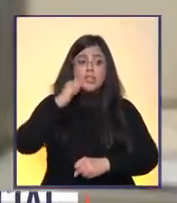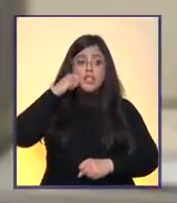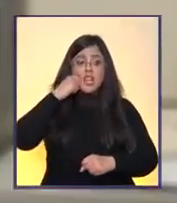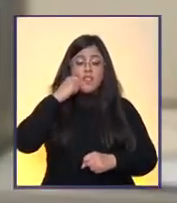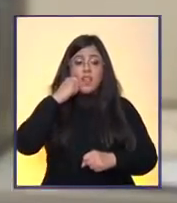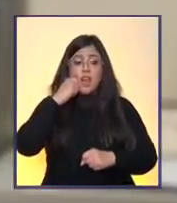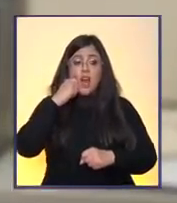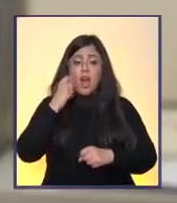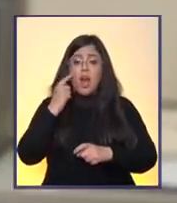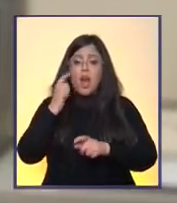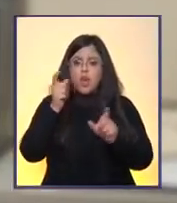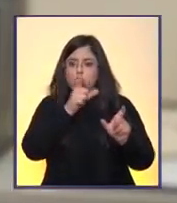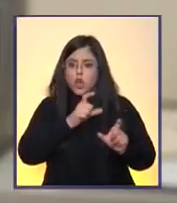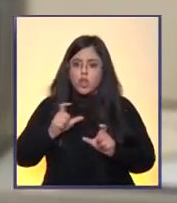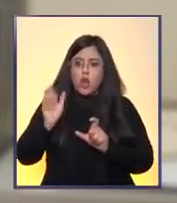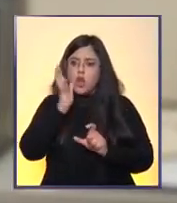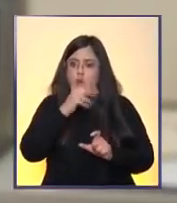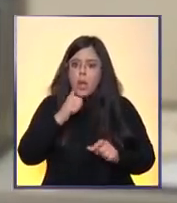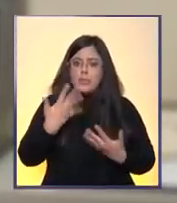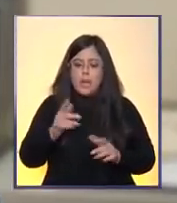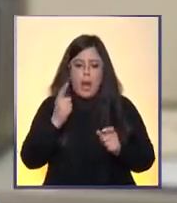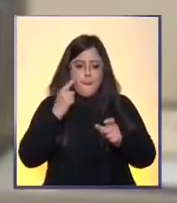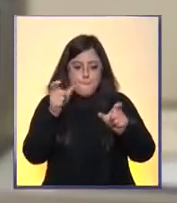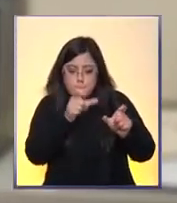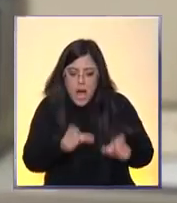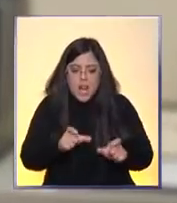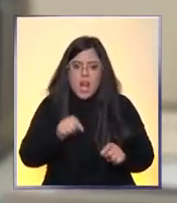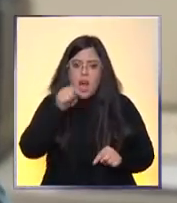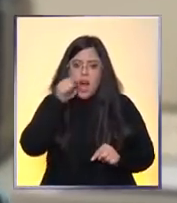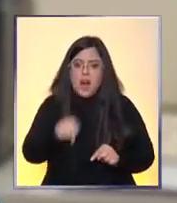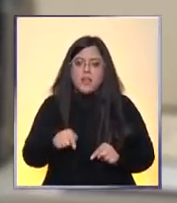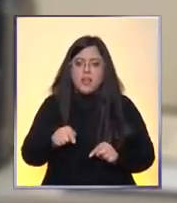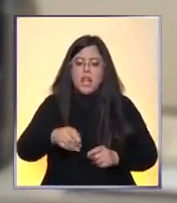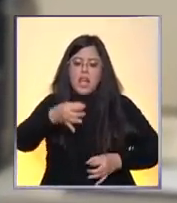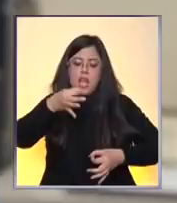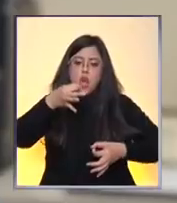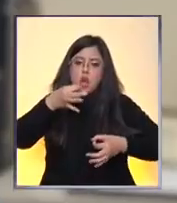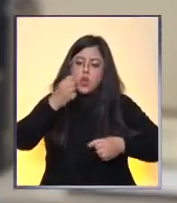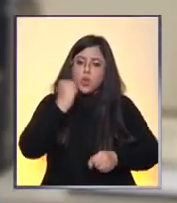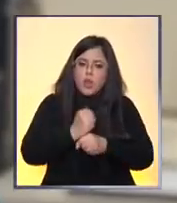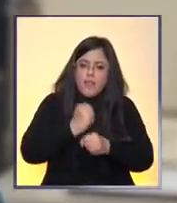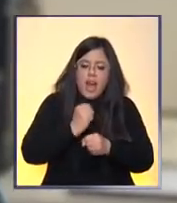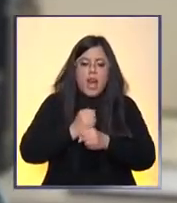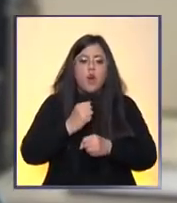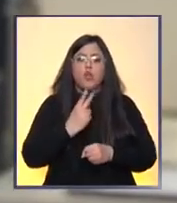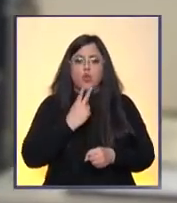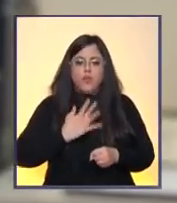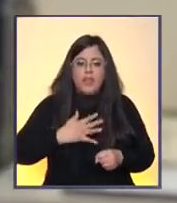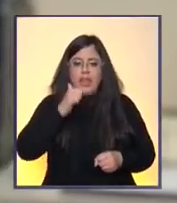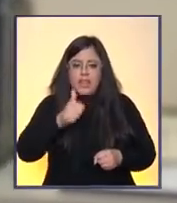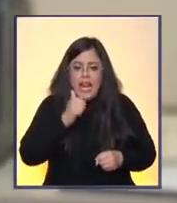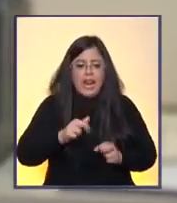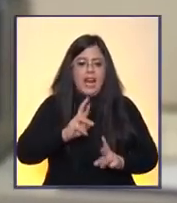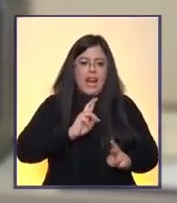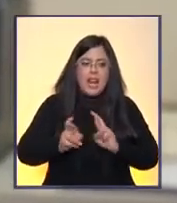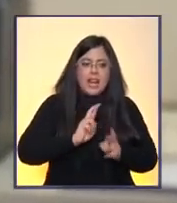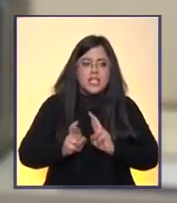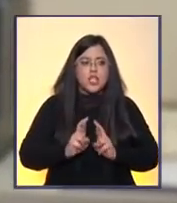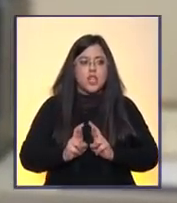Manejo de ti, de tu vida, de tus circunstancias, de tu trabajo, de tus relaciones. Te